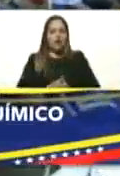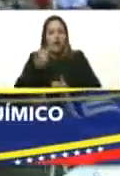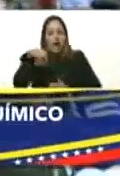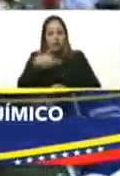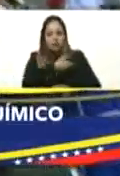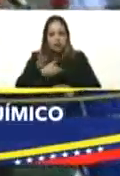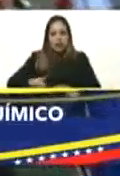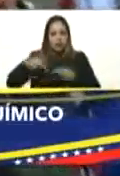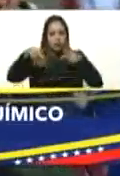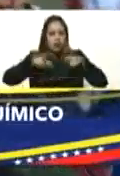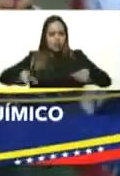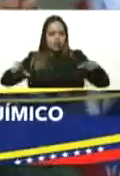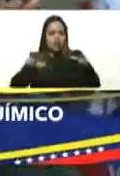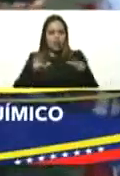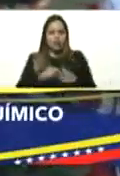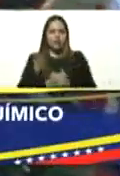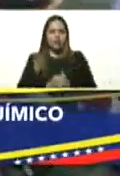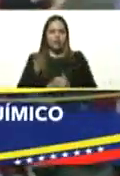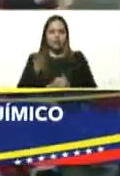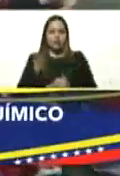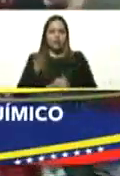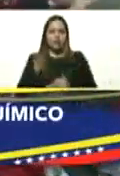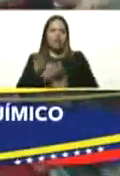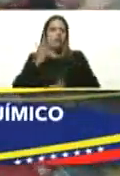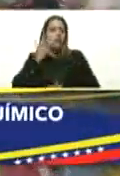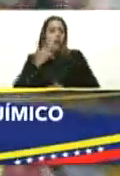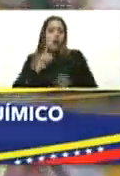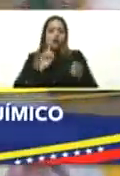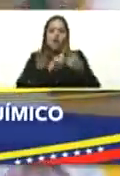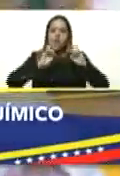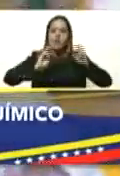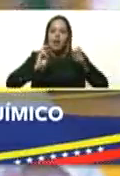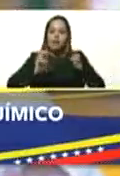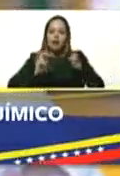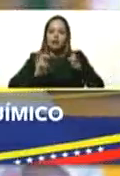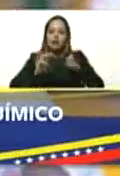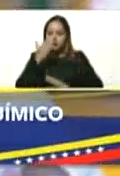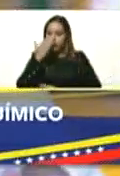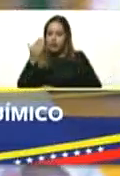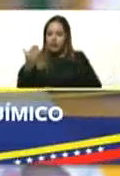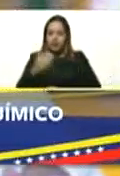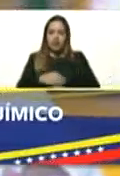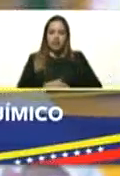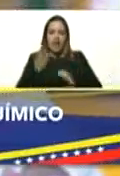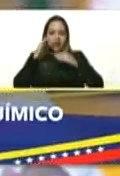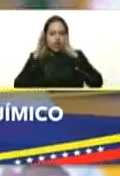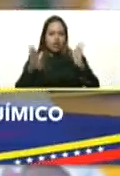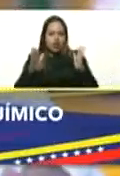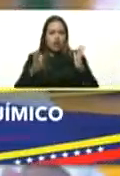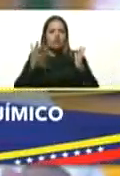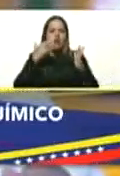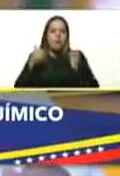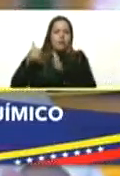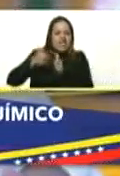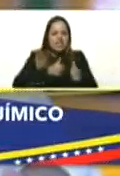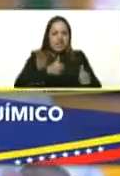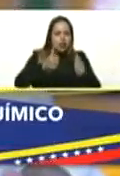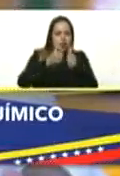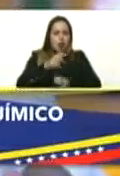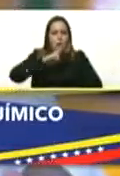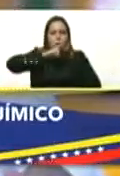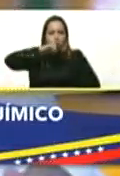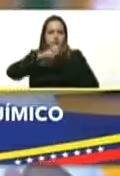este complejo. Por ejemplo, uno de los temas que hemos tenido que enfrentar es la persecución